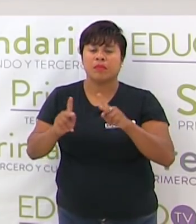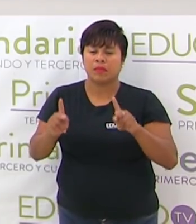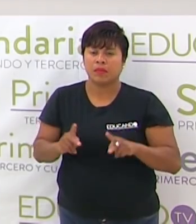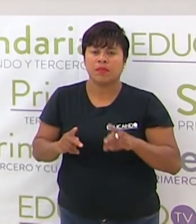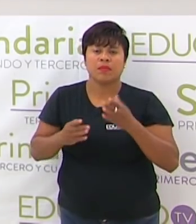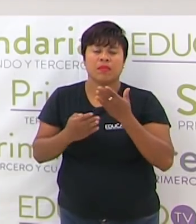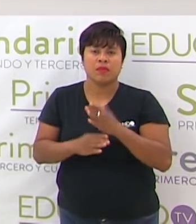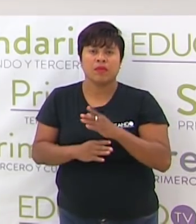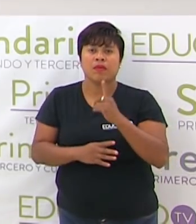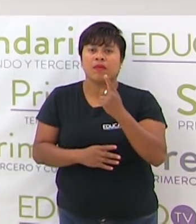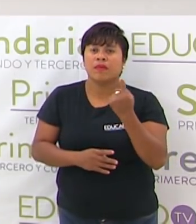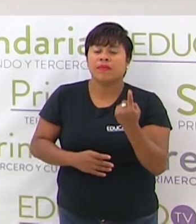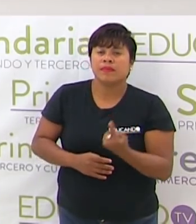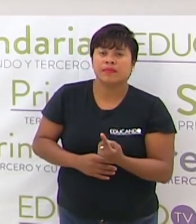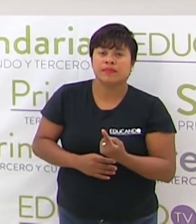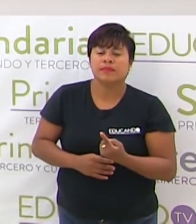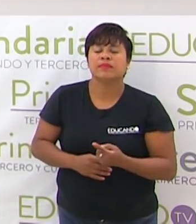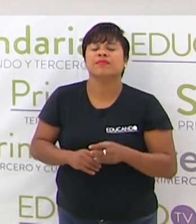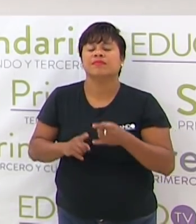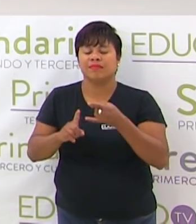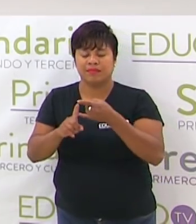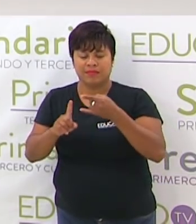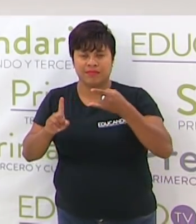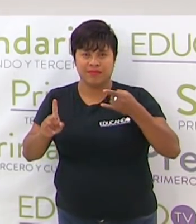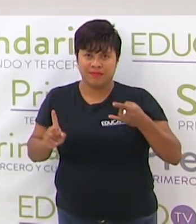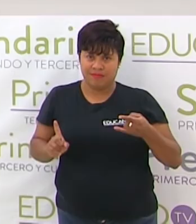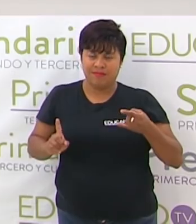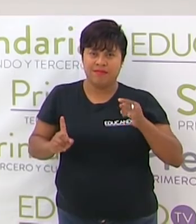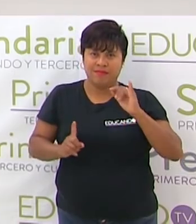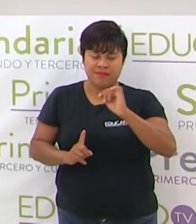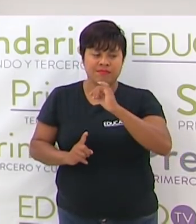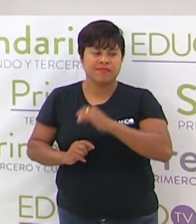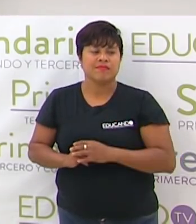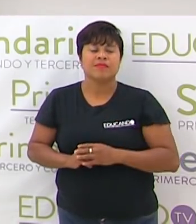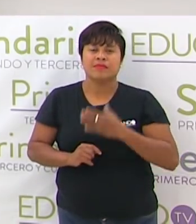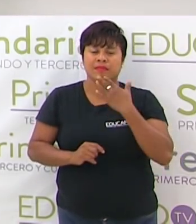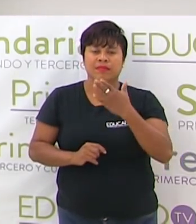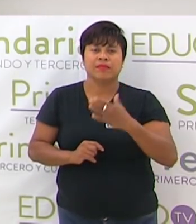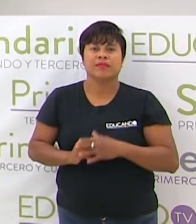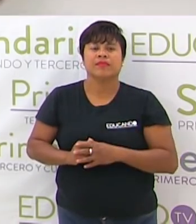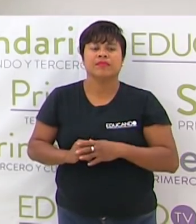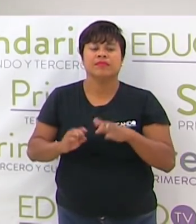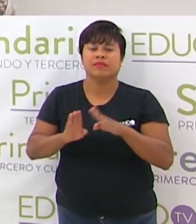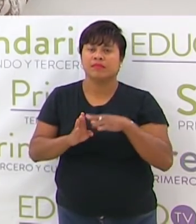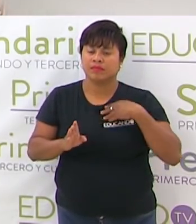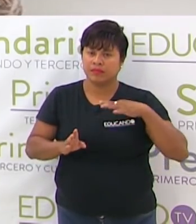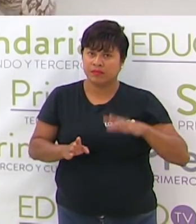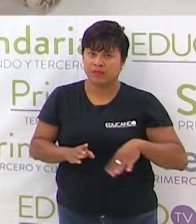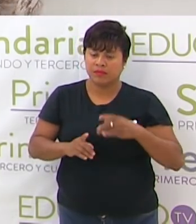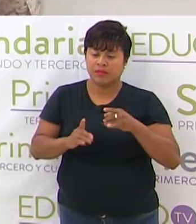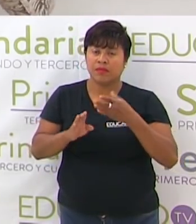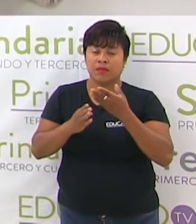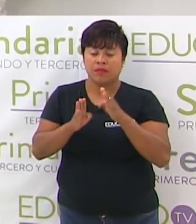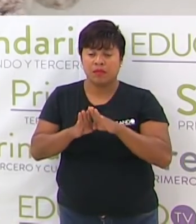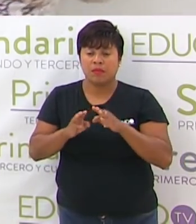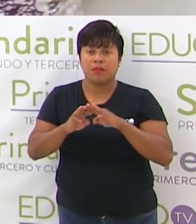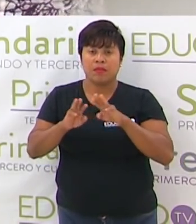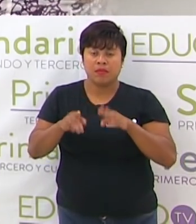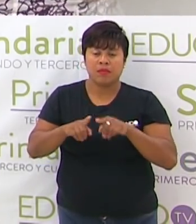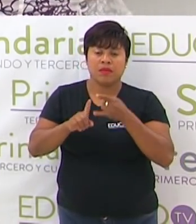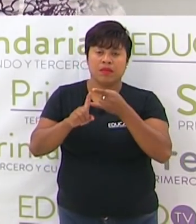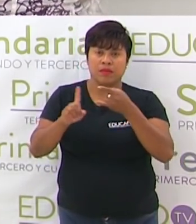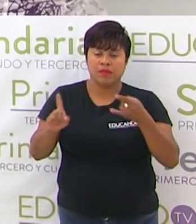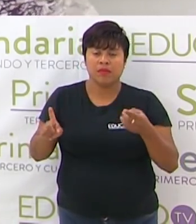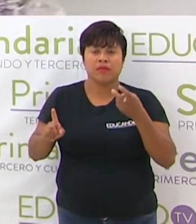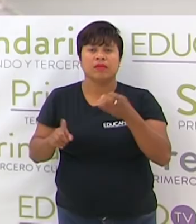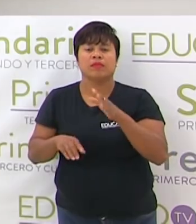¿qué? Rectángulo, ¿verdad? Bien, Como ya te dije, la medida de un rectángulo es un poco